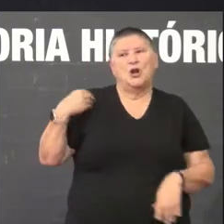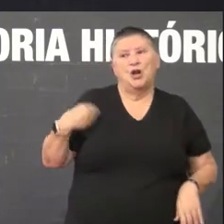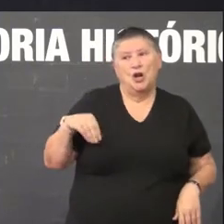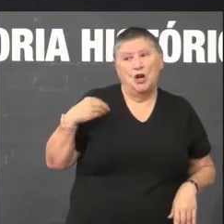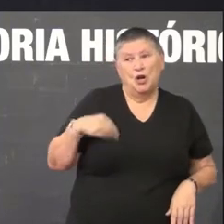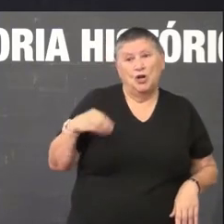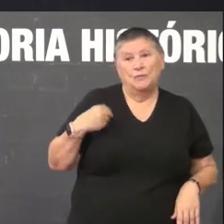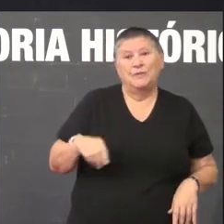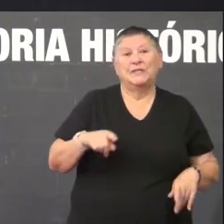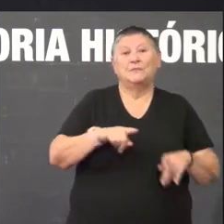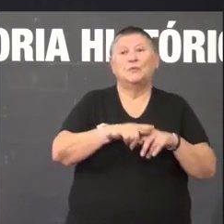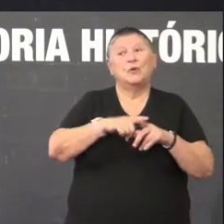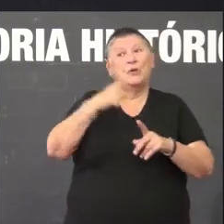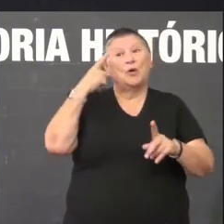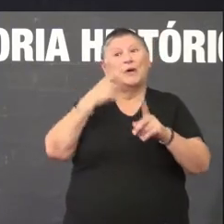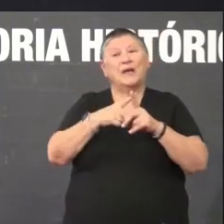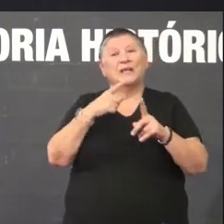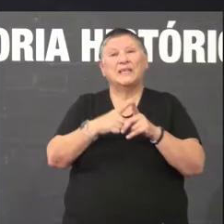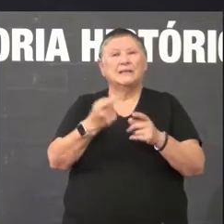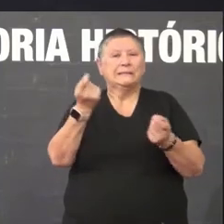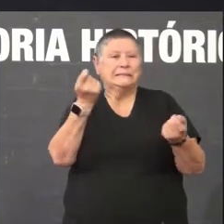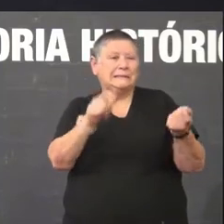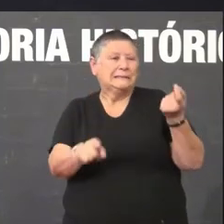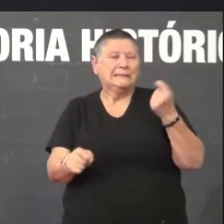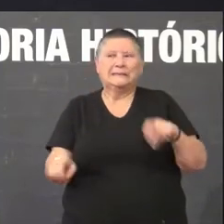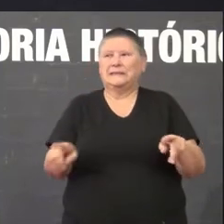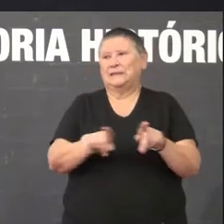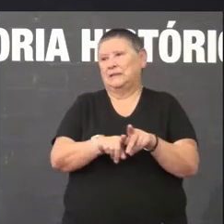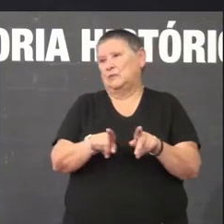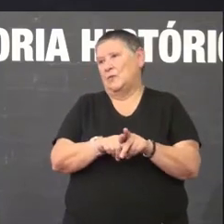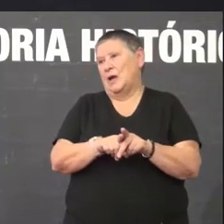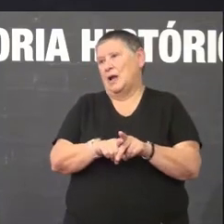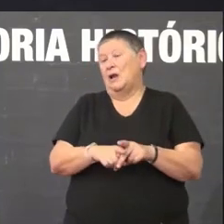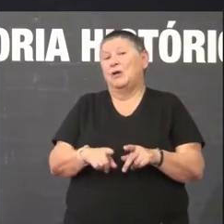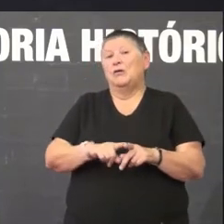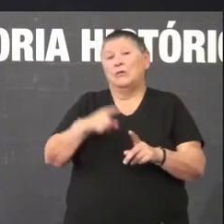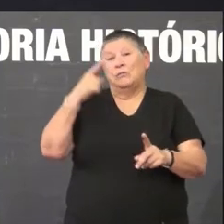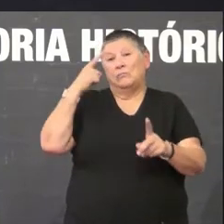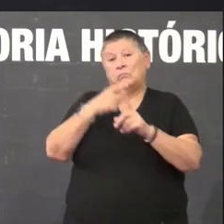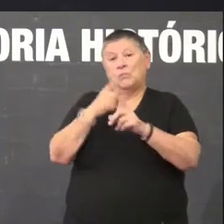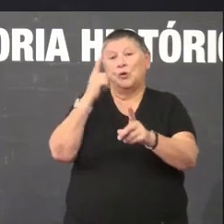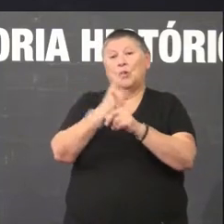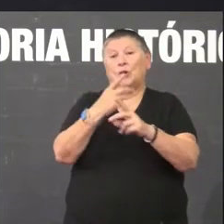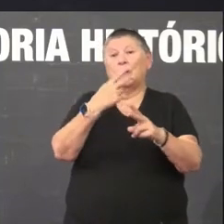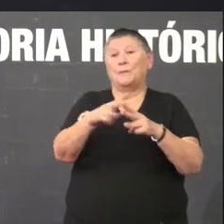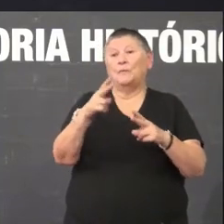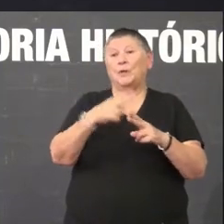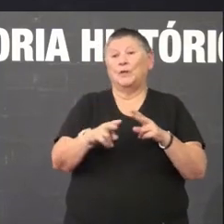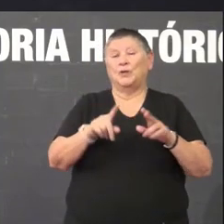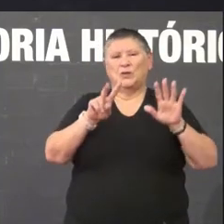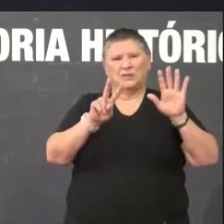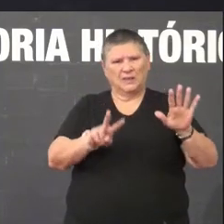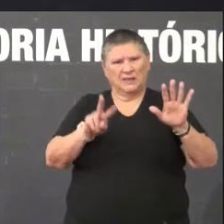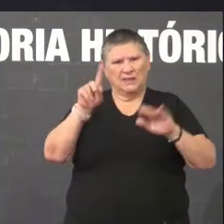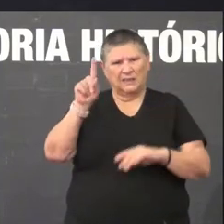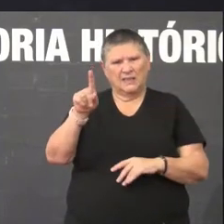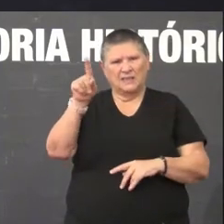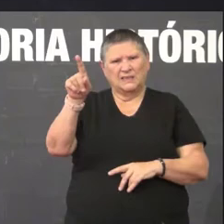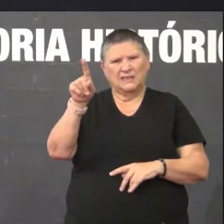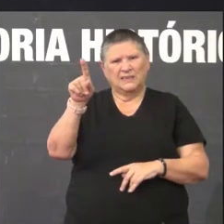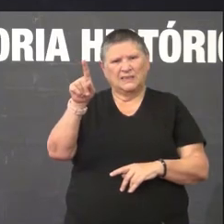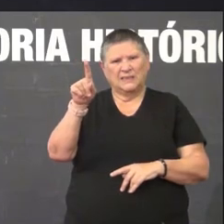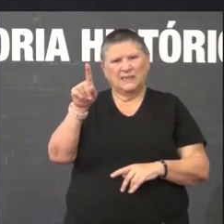similares objetivos. Os sectores políticos do 36, os que pretenderon abrir un proceso